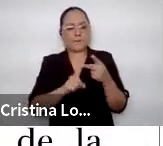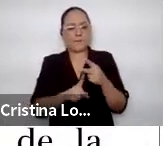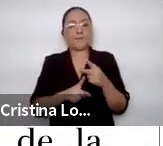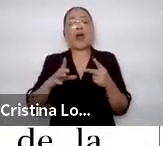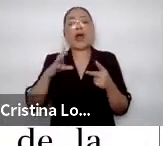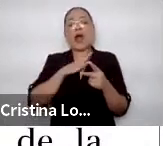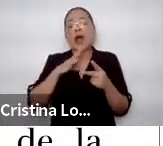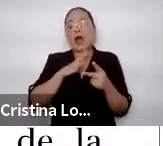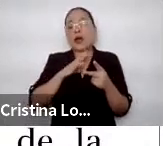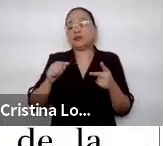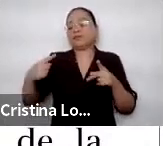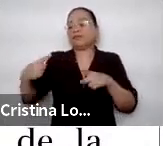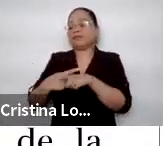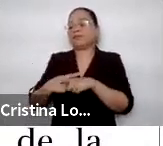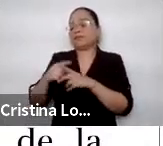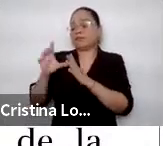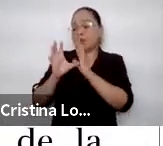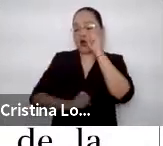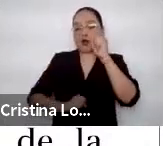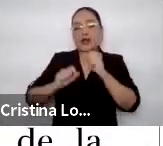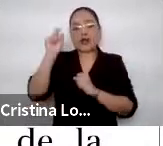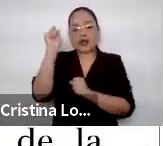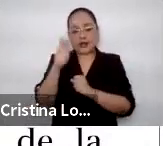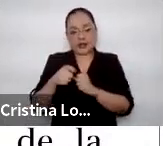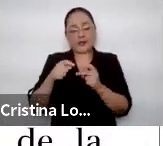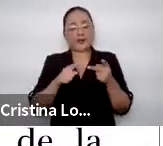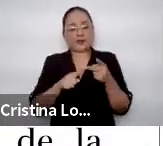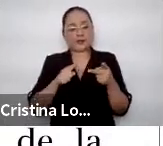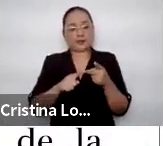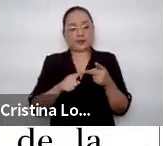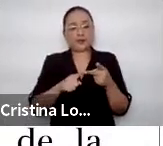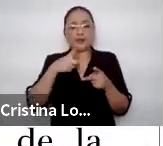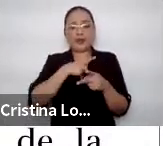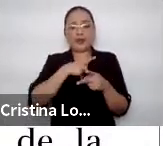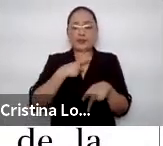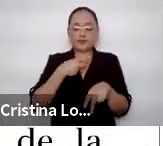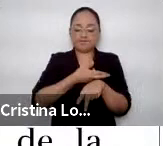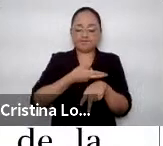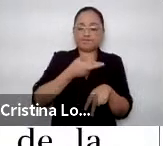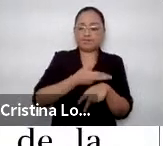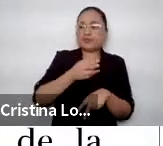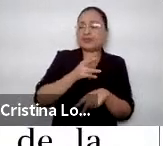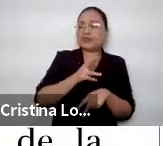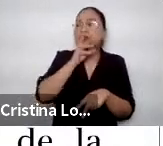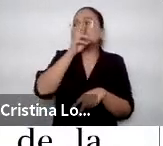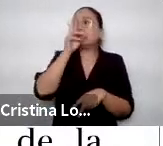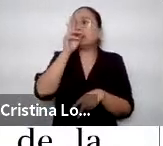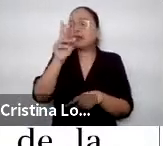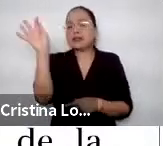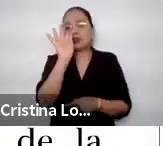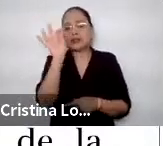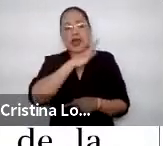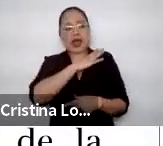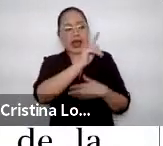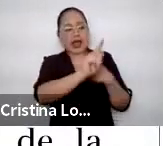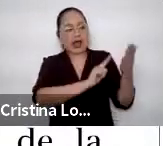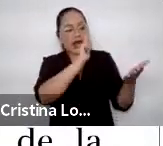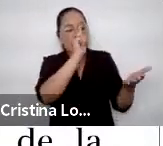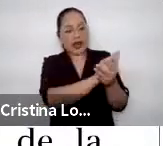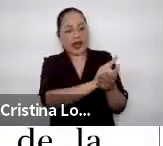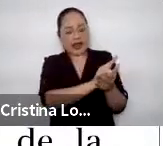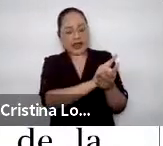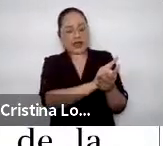de inconstitucionalidad, estas tienen por objeto resolver la posible contradicción entre una norma de